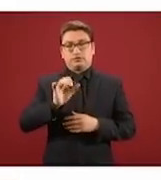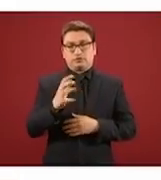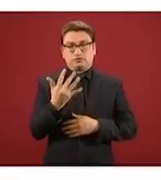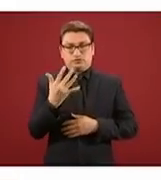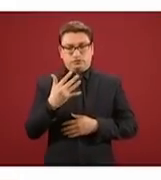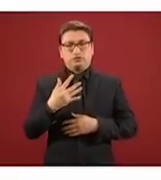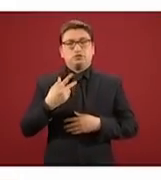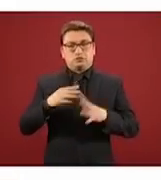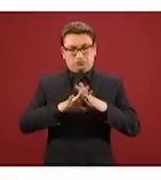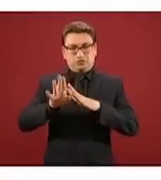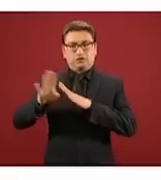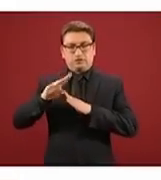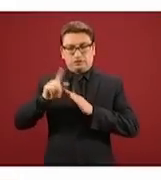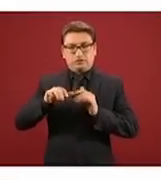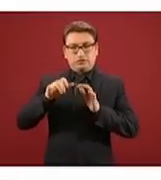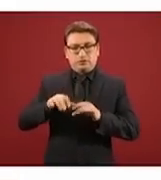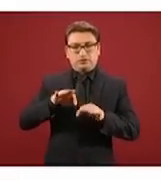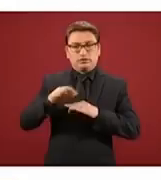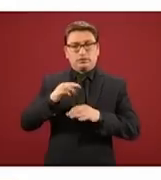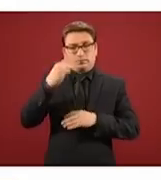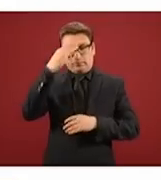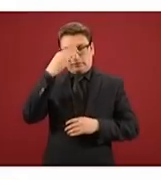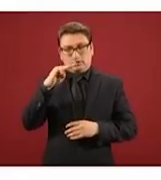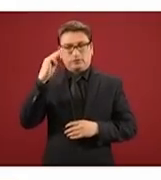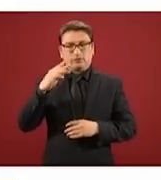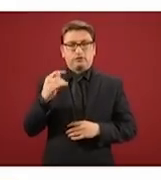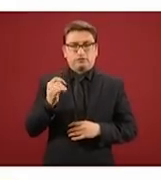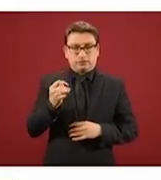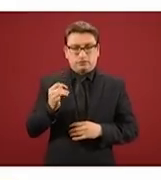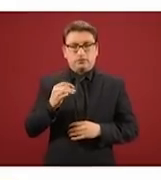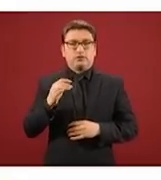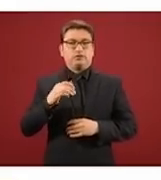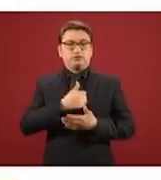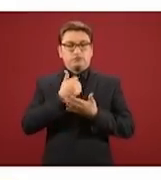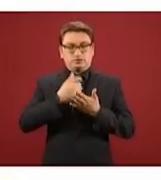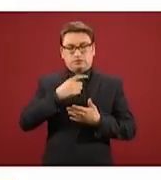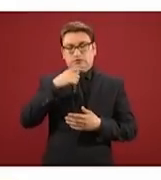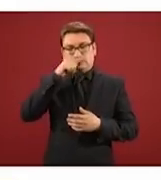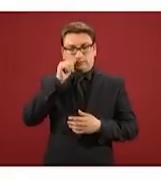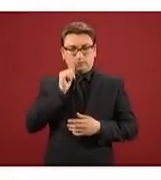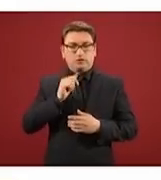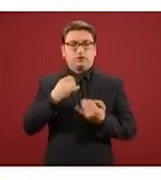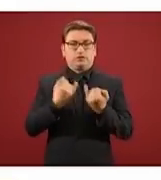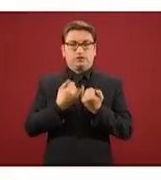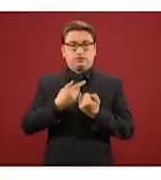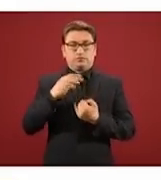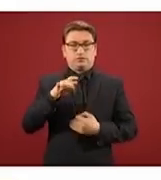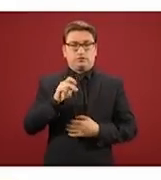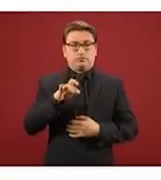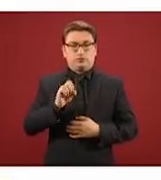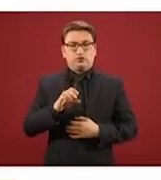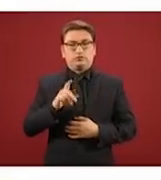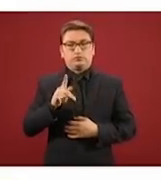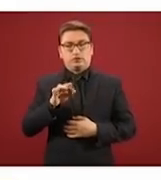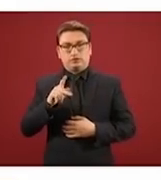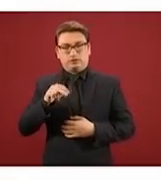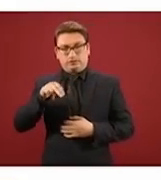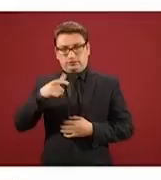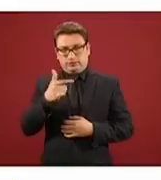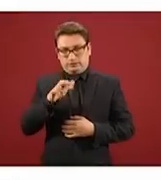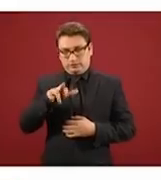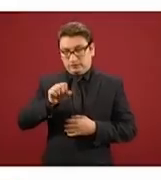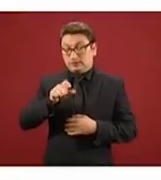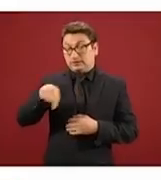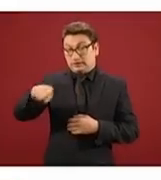contratados en mexicalli tijuana ciudad juárez matamoros y piedras negras gracias a este programa el sector manufacturero